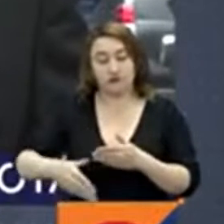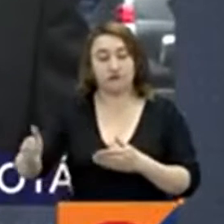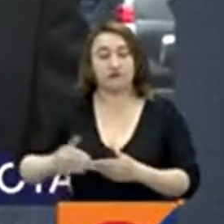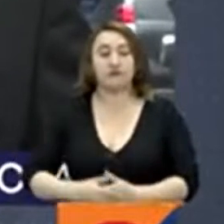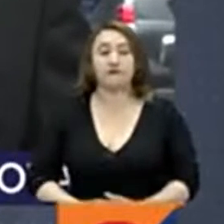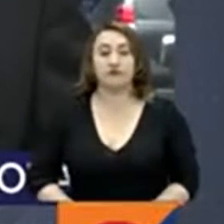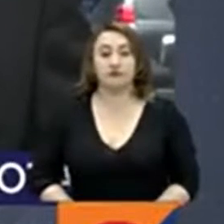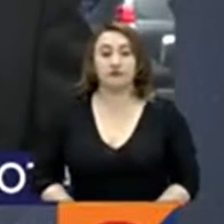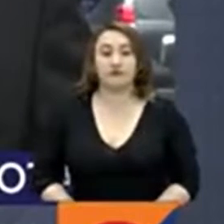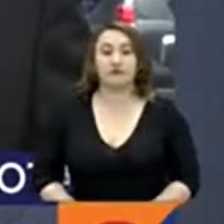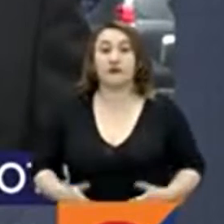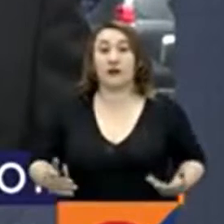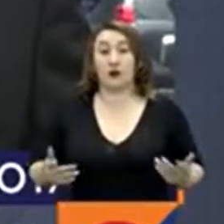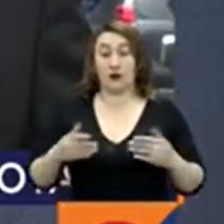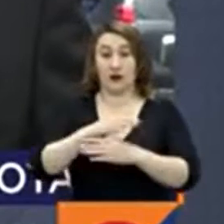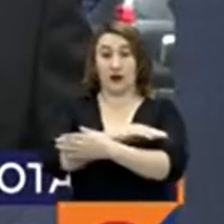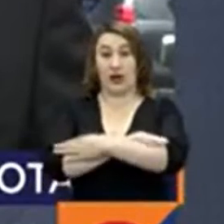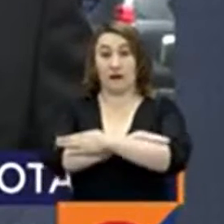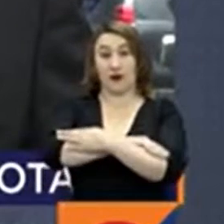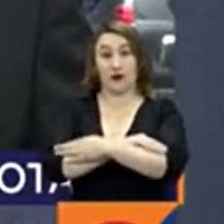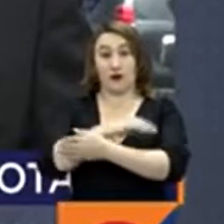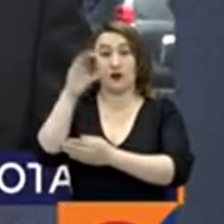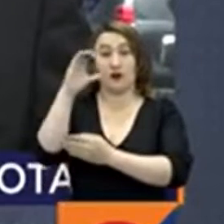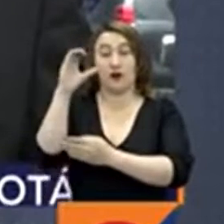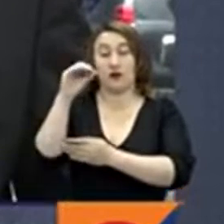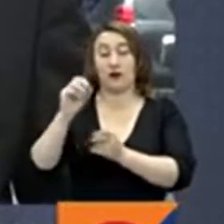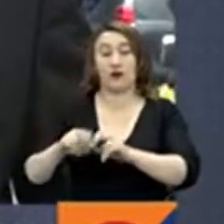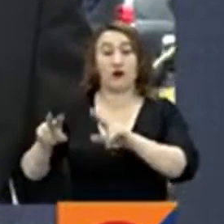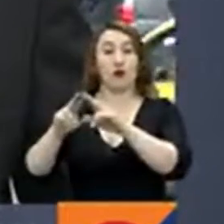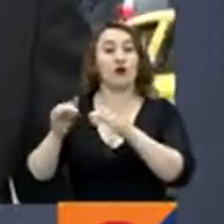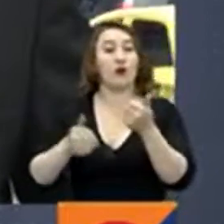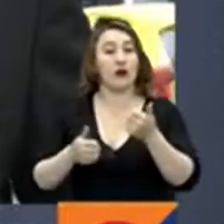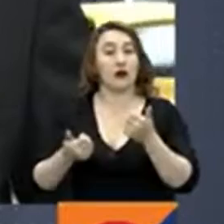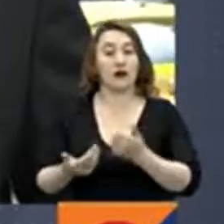Johnny, ¿cuál es la embajadora de Colombia ante la ONU?